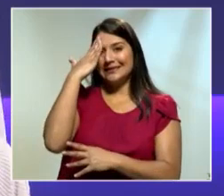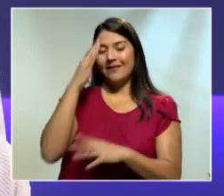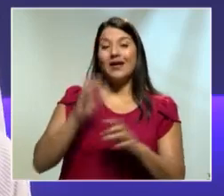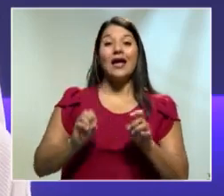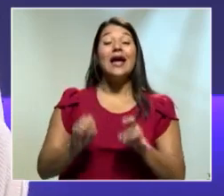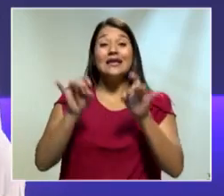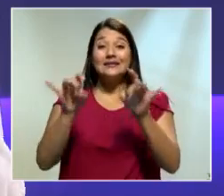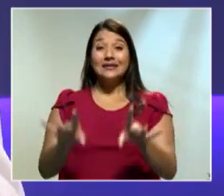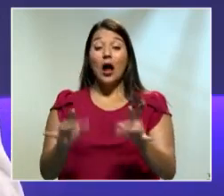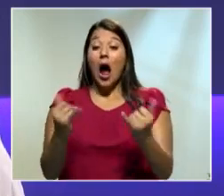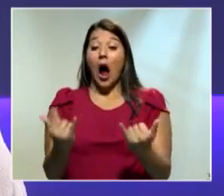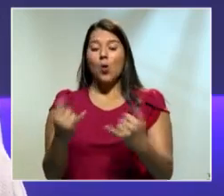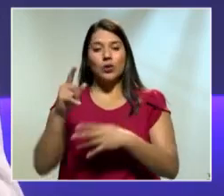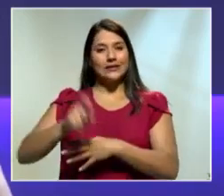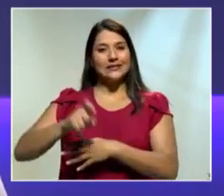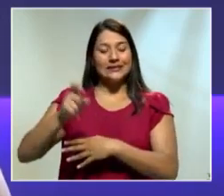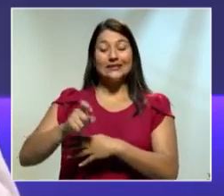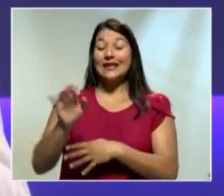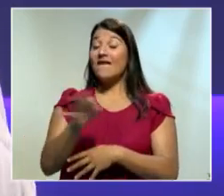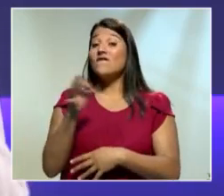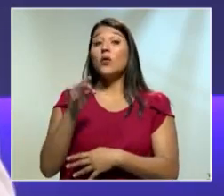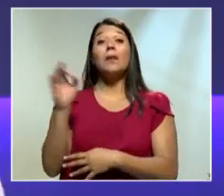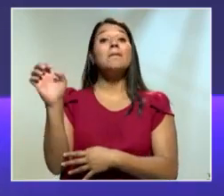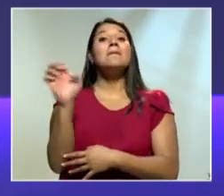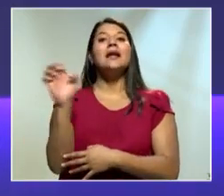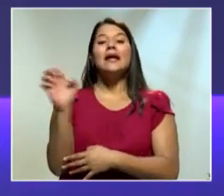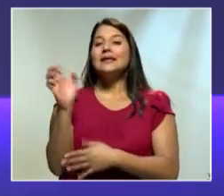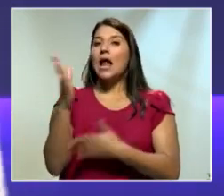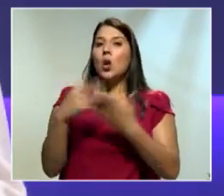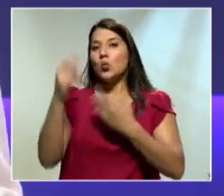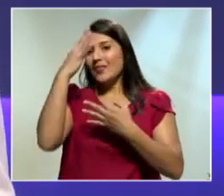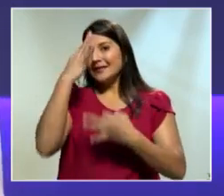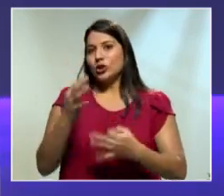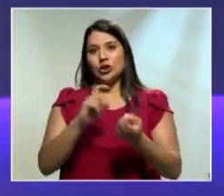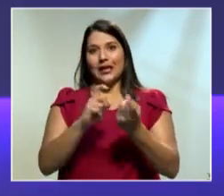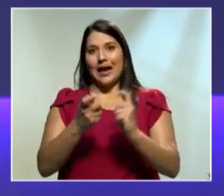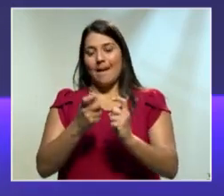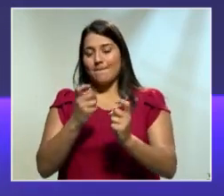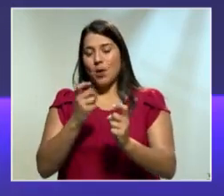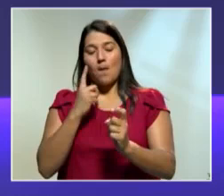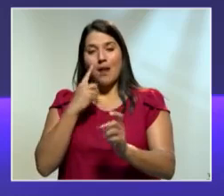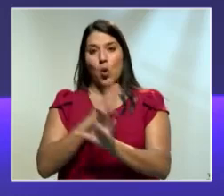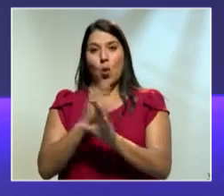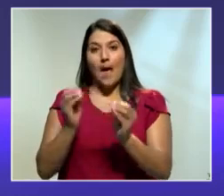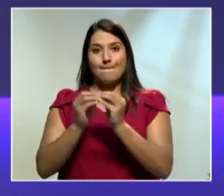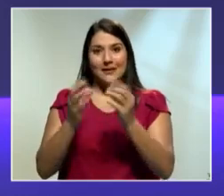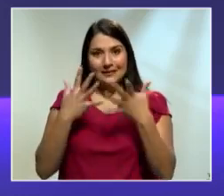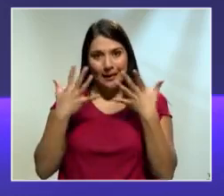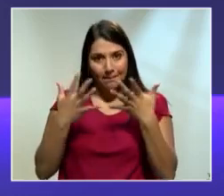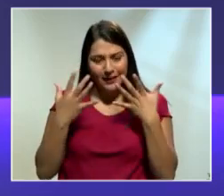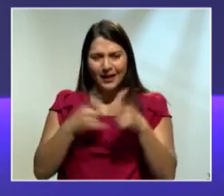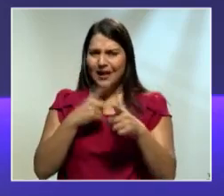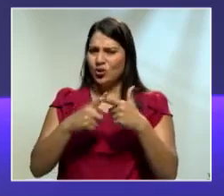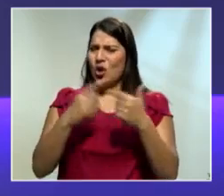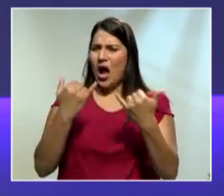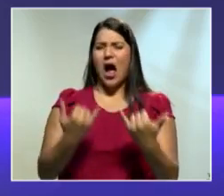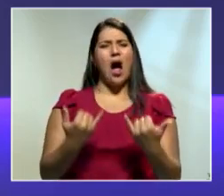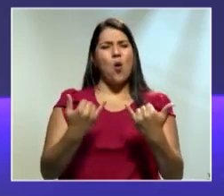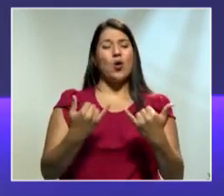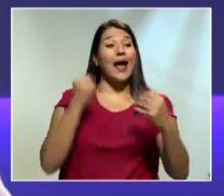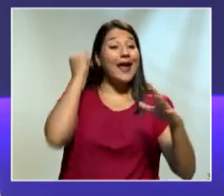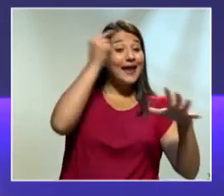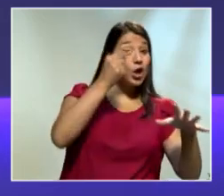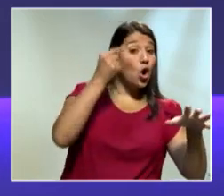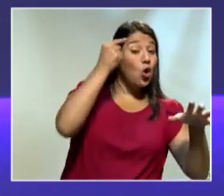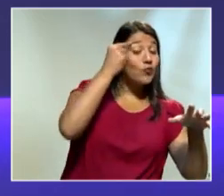Australia está necesitando de manera urgente medidas climáticas. Entonces, hay una brecha total entre el gobierno de